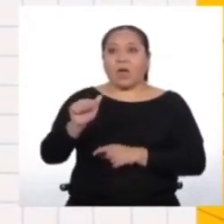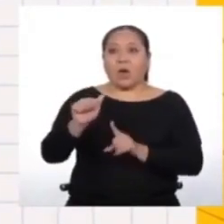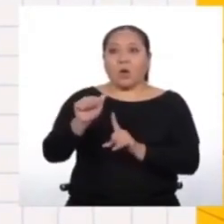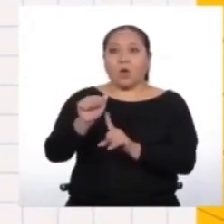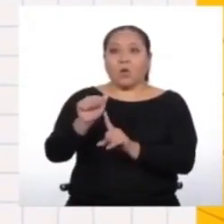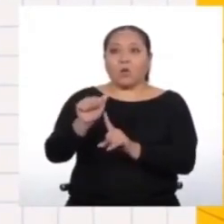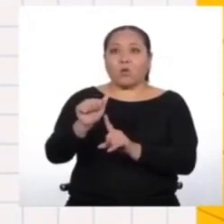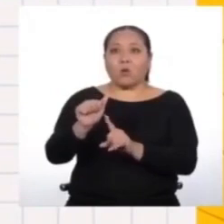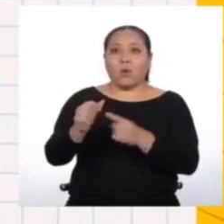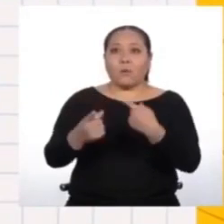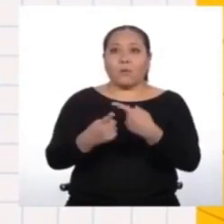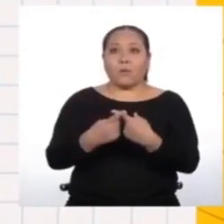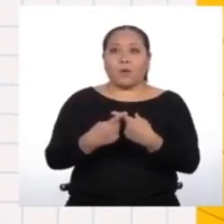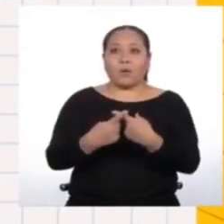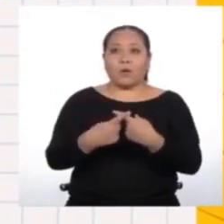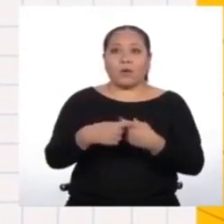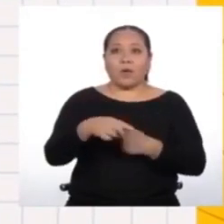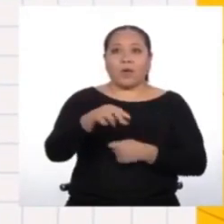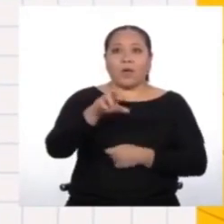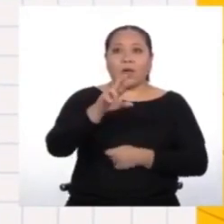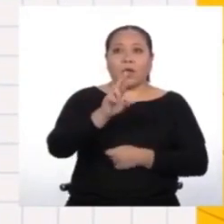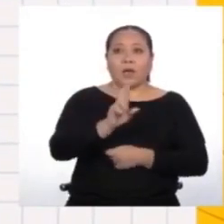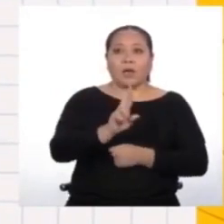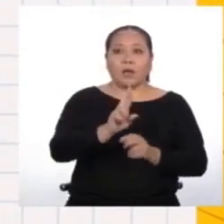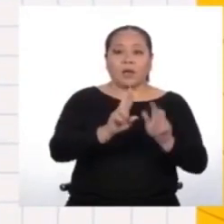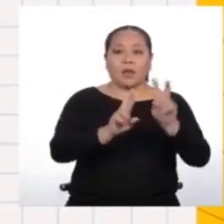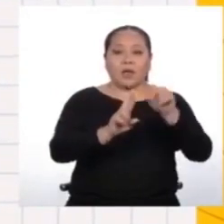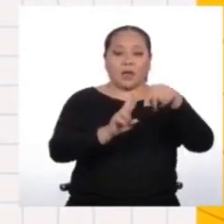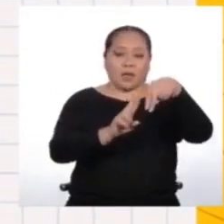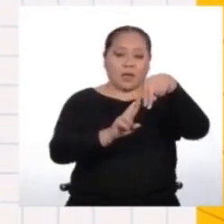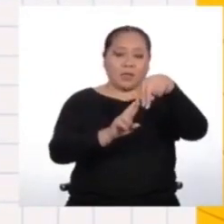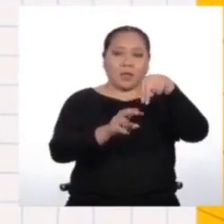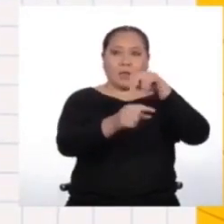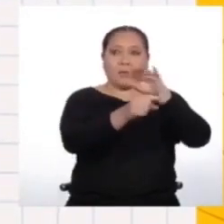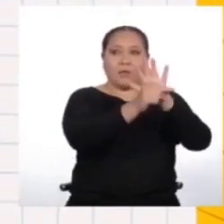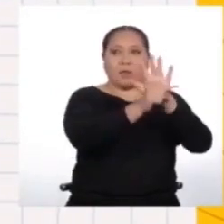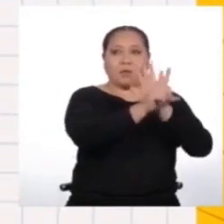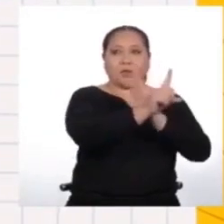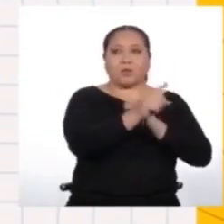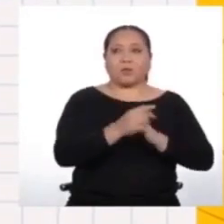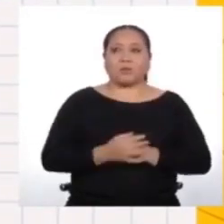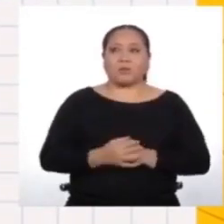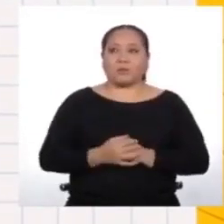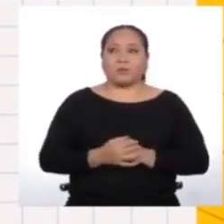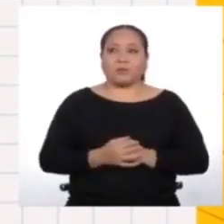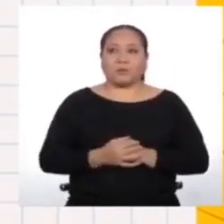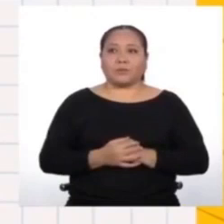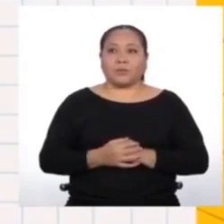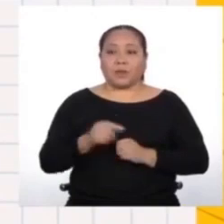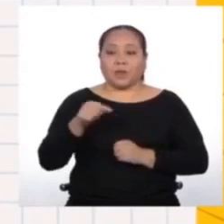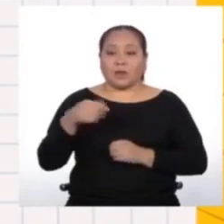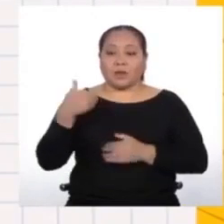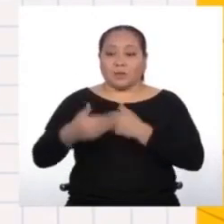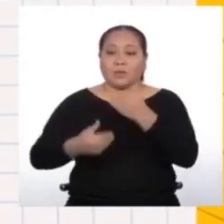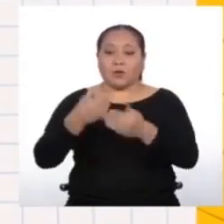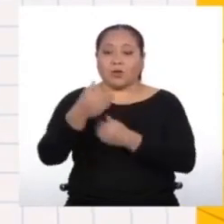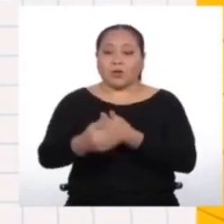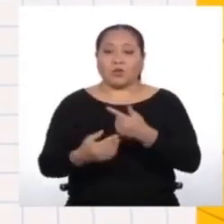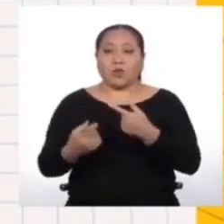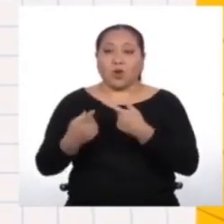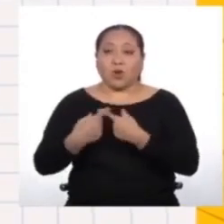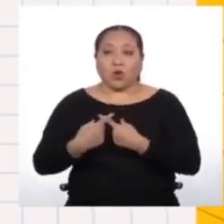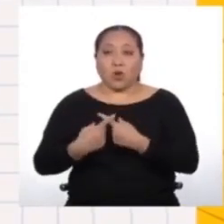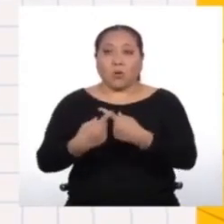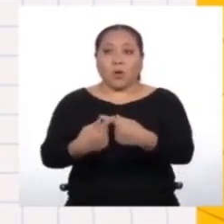por R a la n menos 1. En una progresión geométrica, cada término